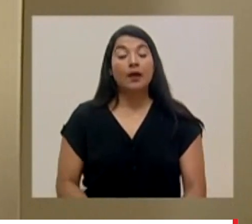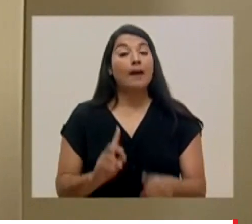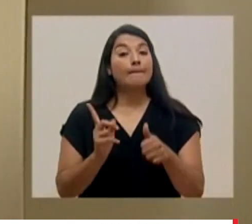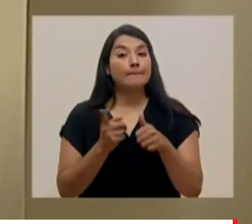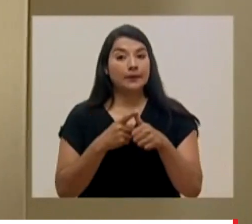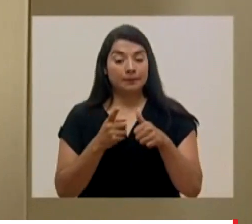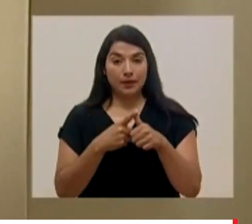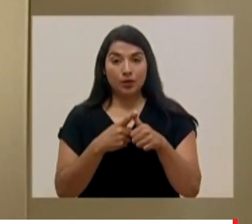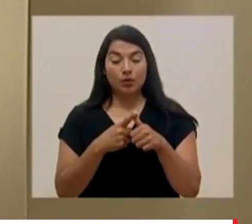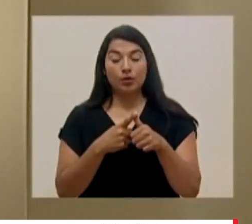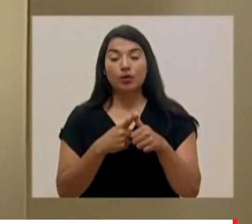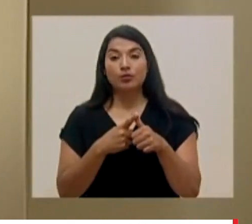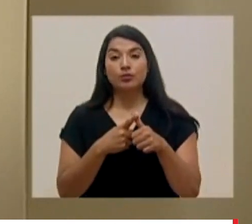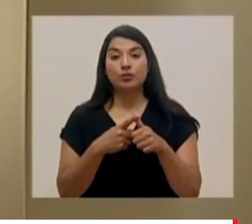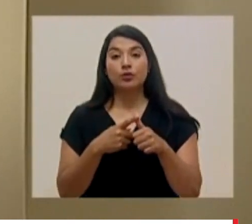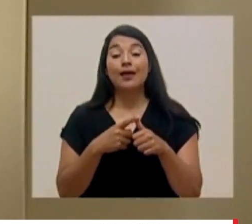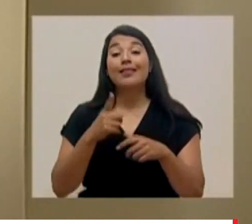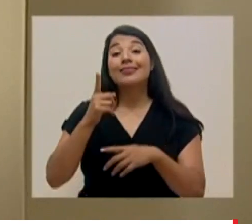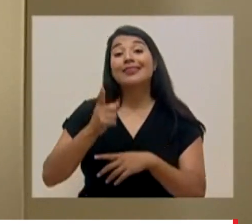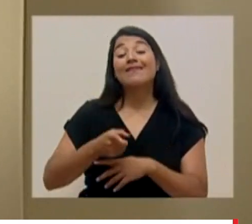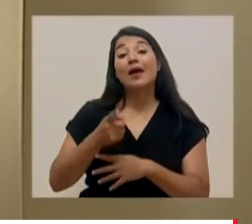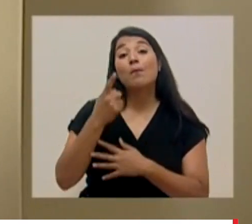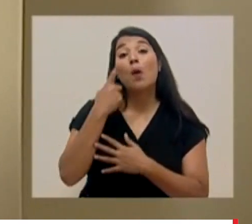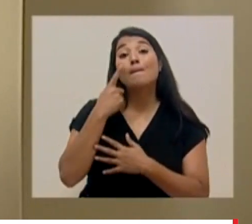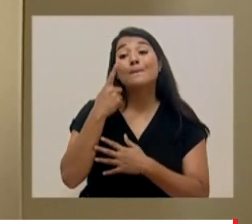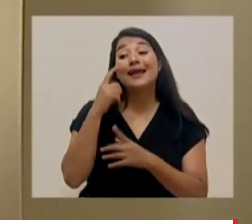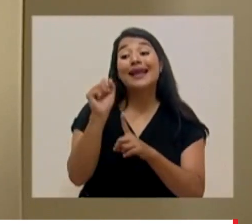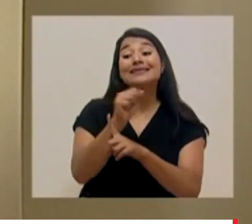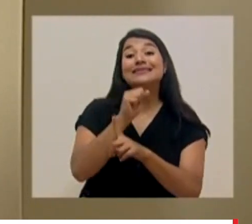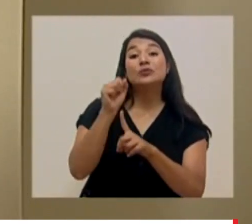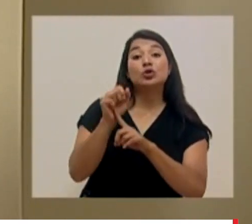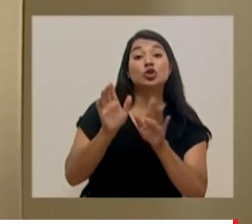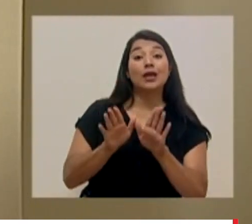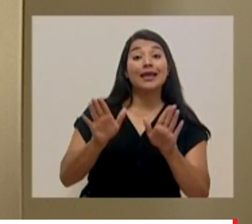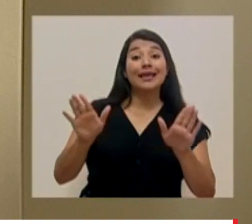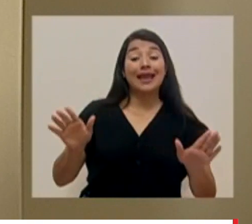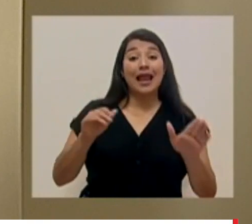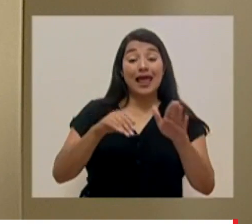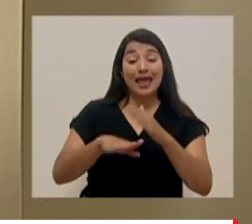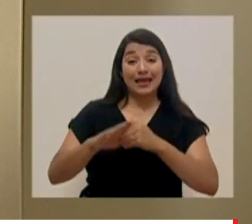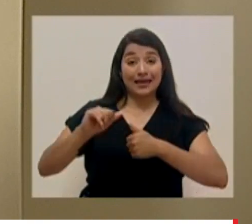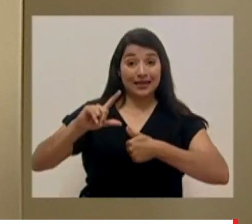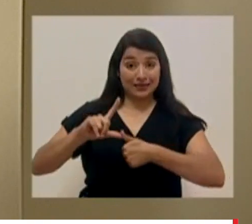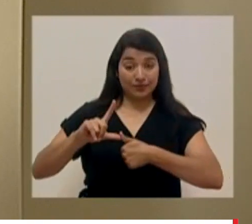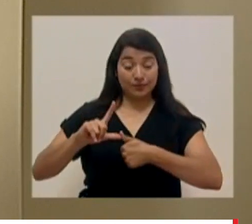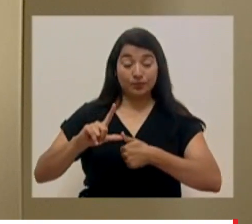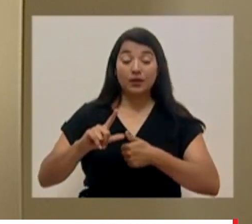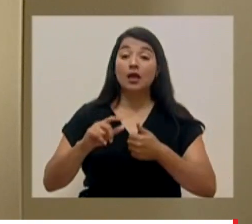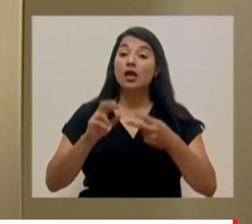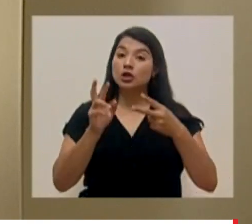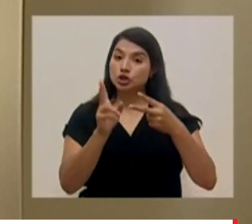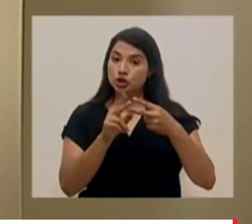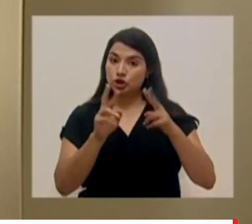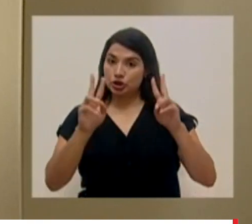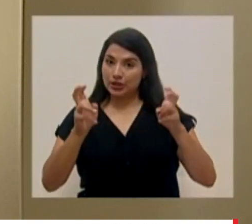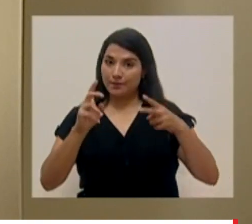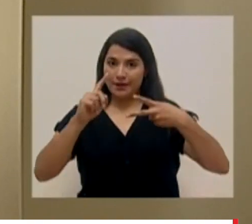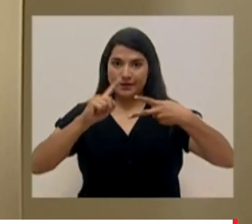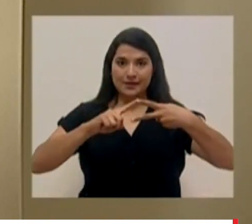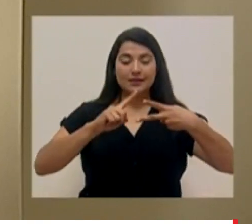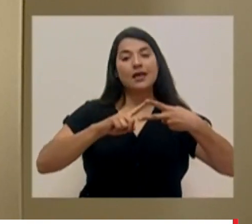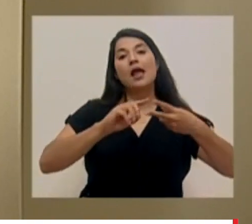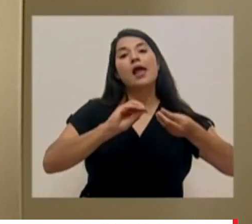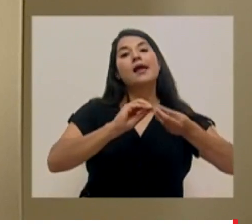Primero que nada, hay que ver el contexto latinoamericano, que es el que usted menciona, y hay dos temas. Está el tema de